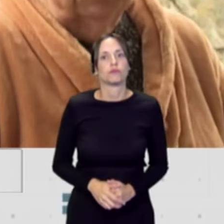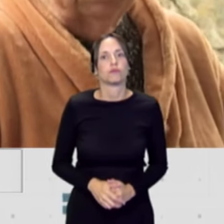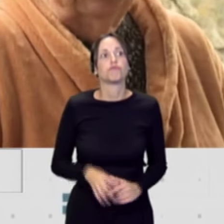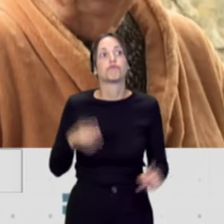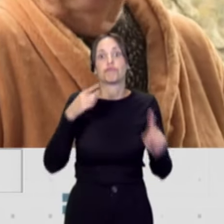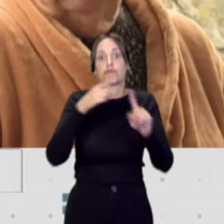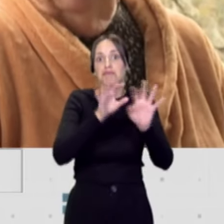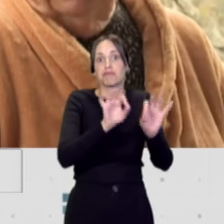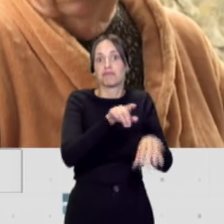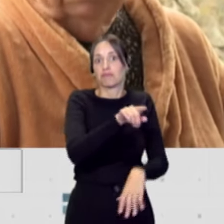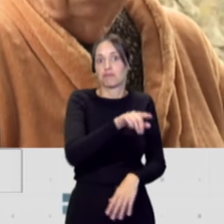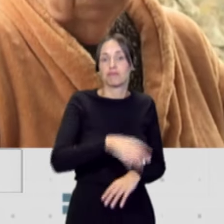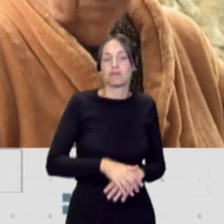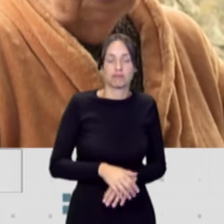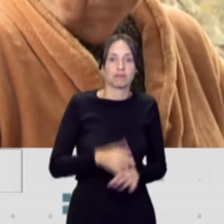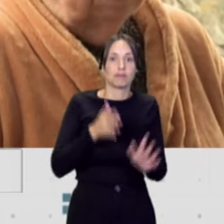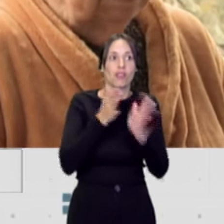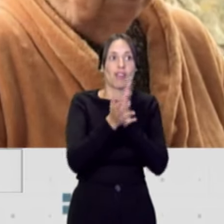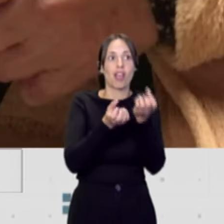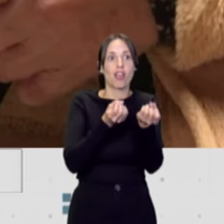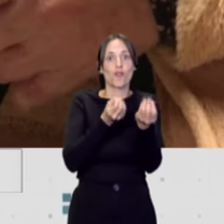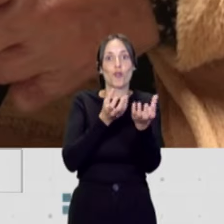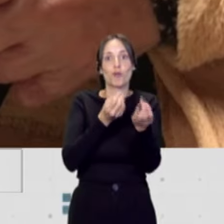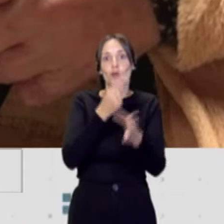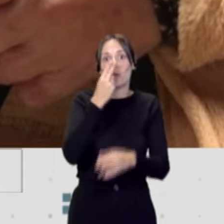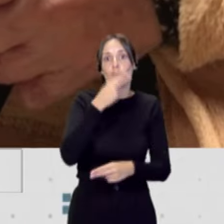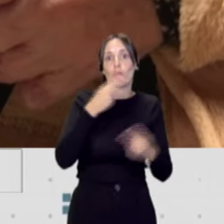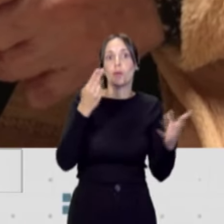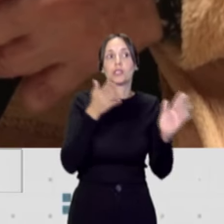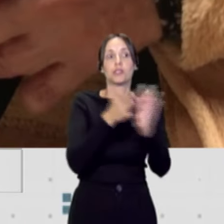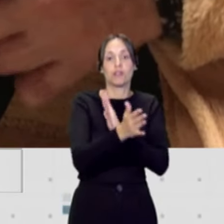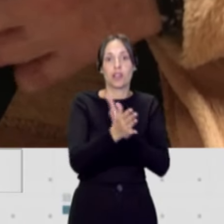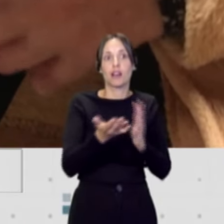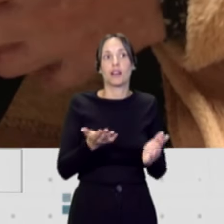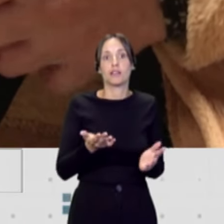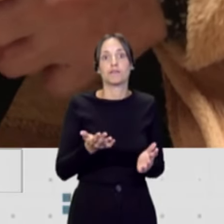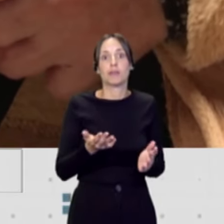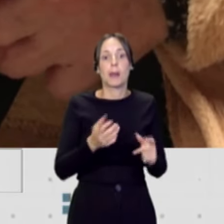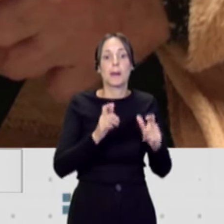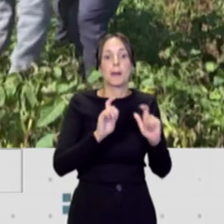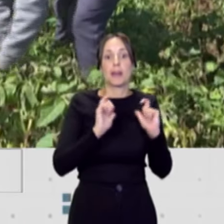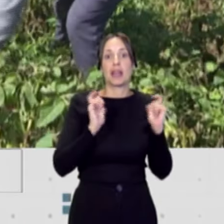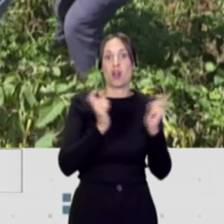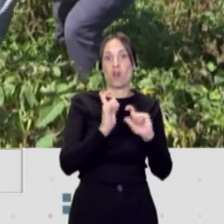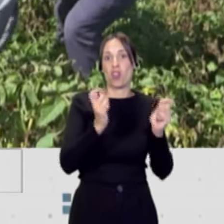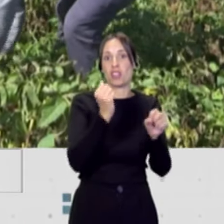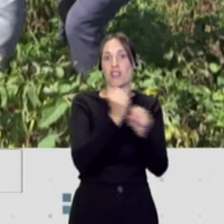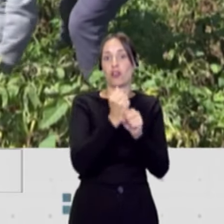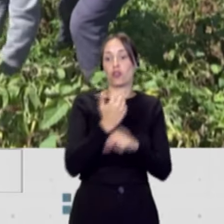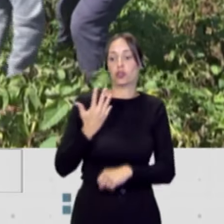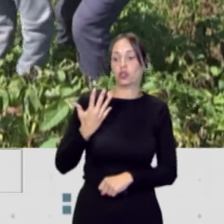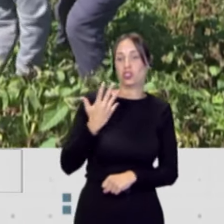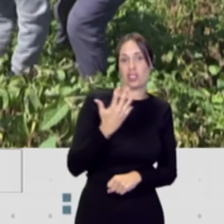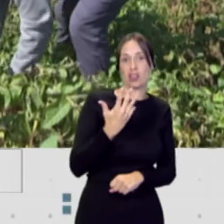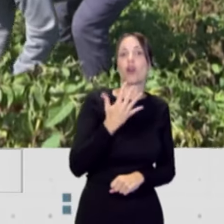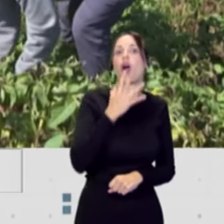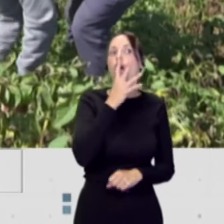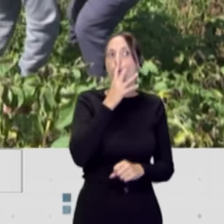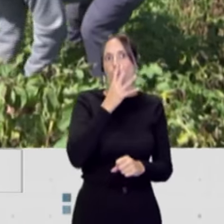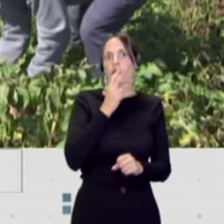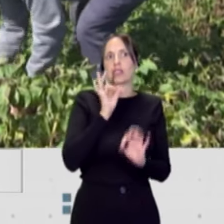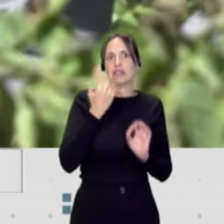ese es el objetivo de la información pública. Son las conclusiones a las que se han llegado las 5 mesas de trabajo, se somete esa información y bueno,